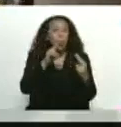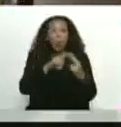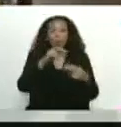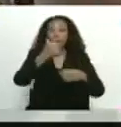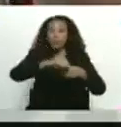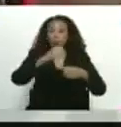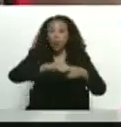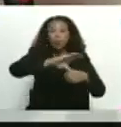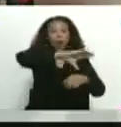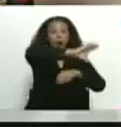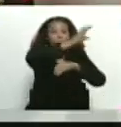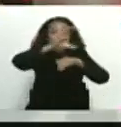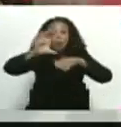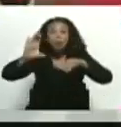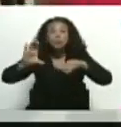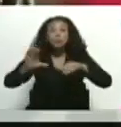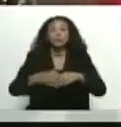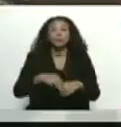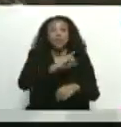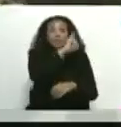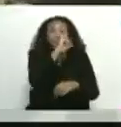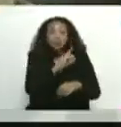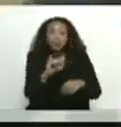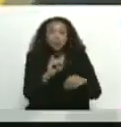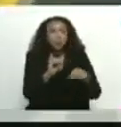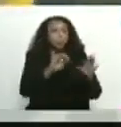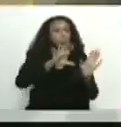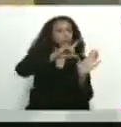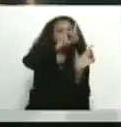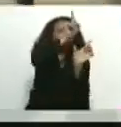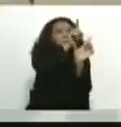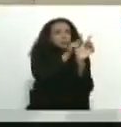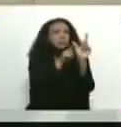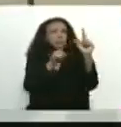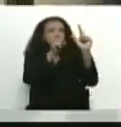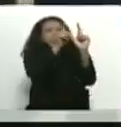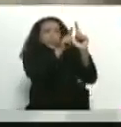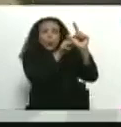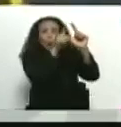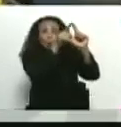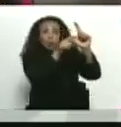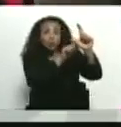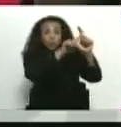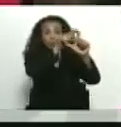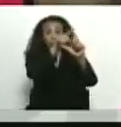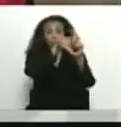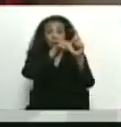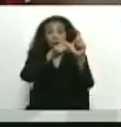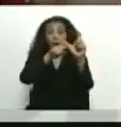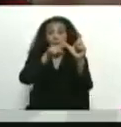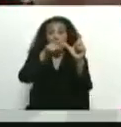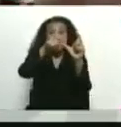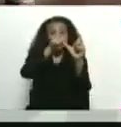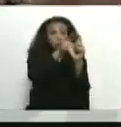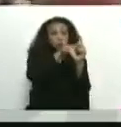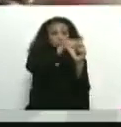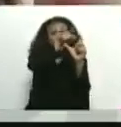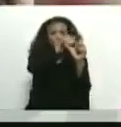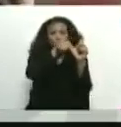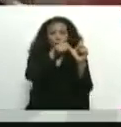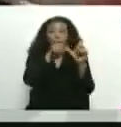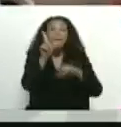costa oriental del lago, a la zona sur del lago y al pueblo del Zulia. Además, mi